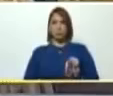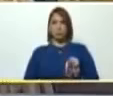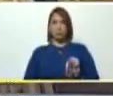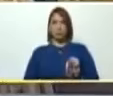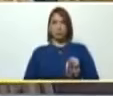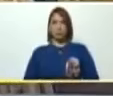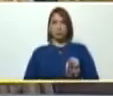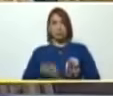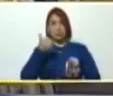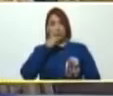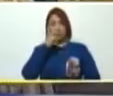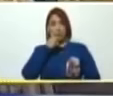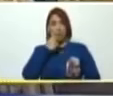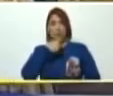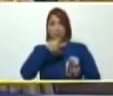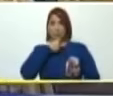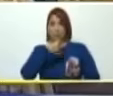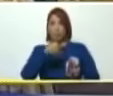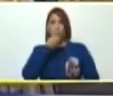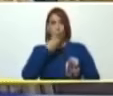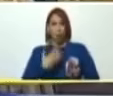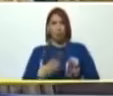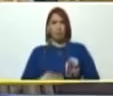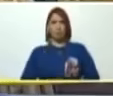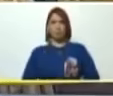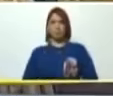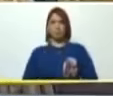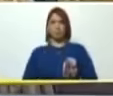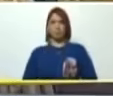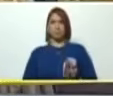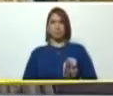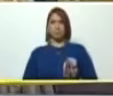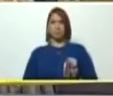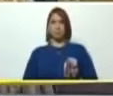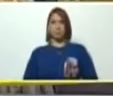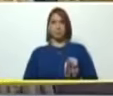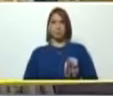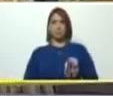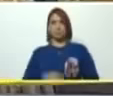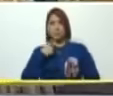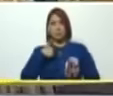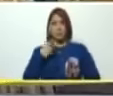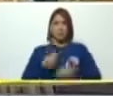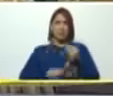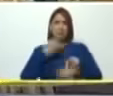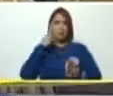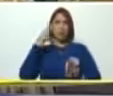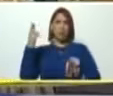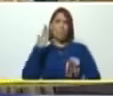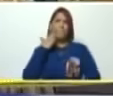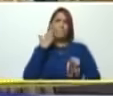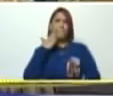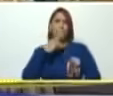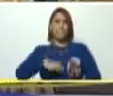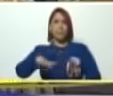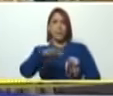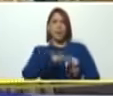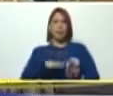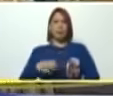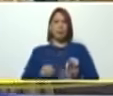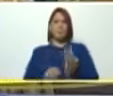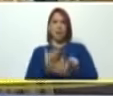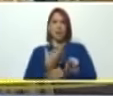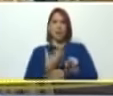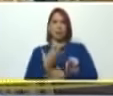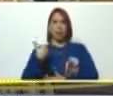el sábado en una entrevista bien buena, ¿vale?, que me hicieron en la radio de las Madres de la Plaza de Mayo de